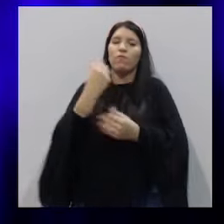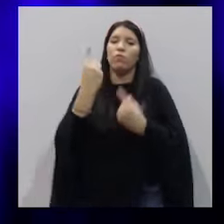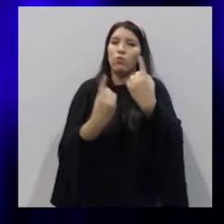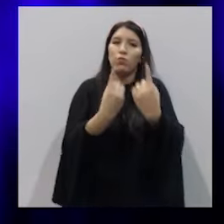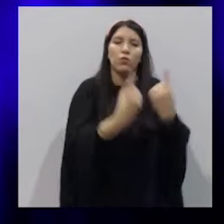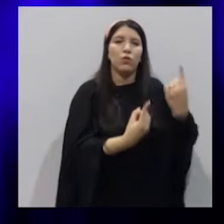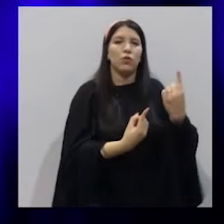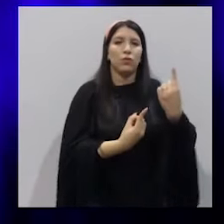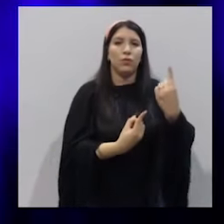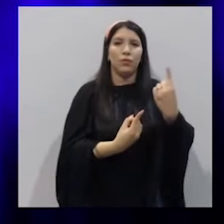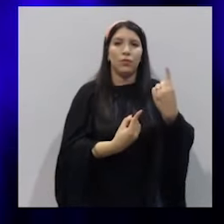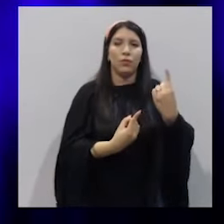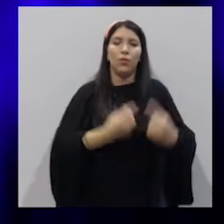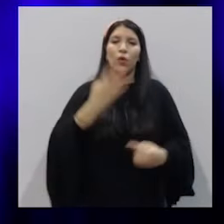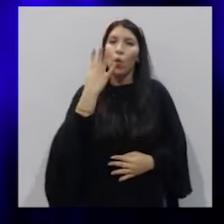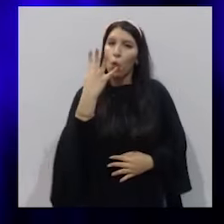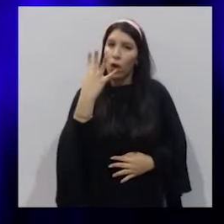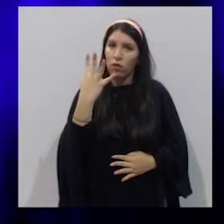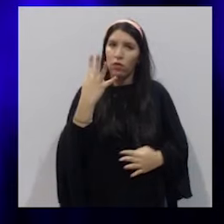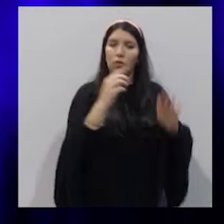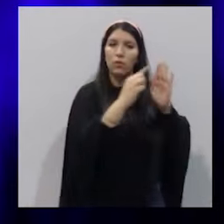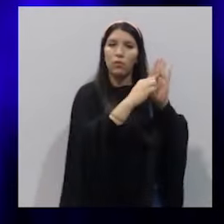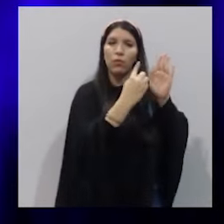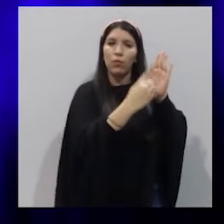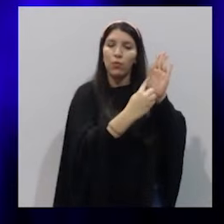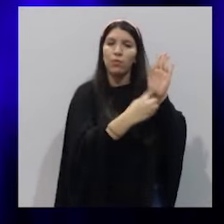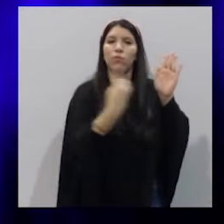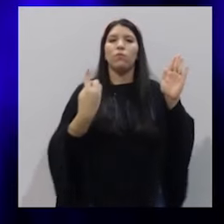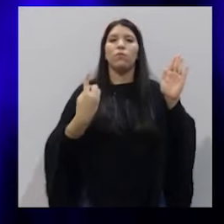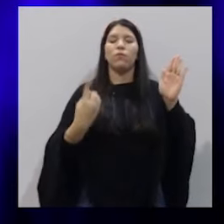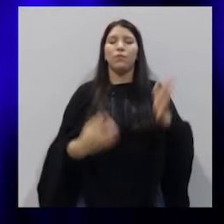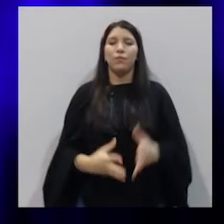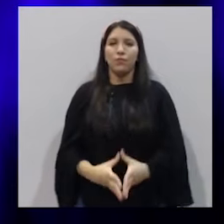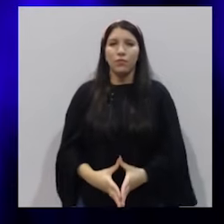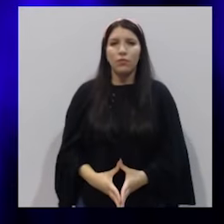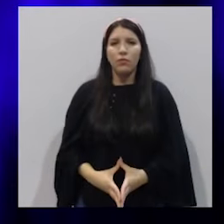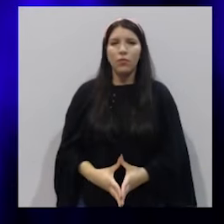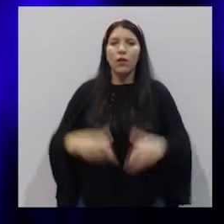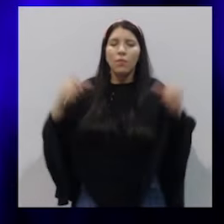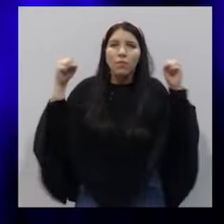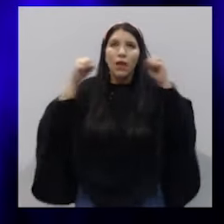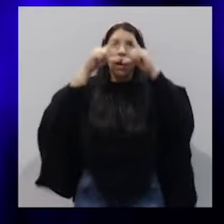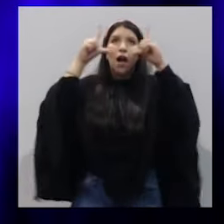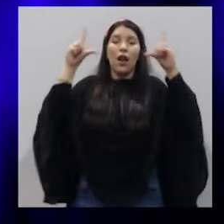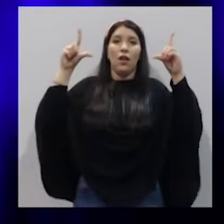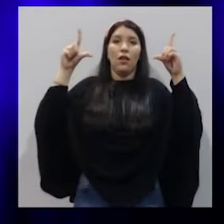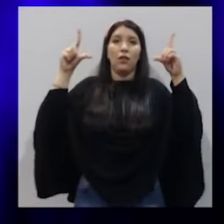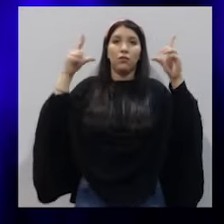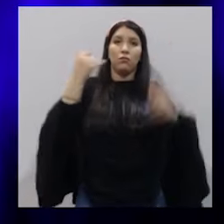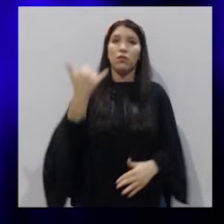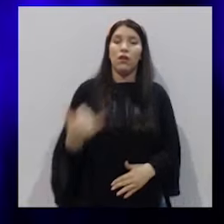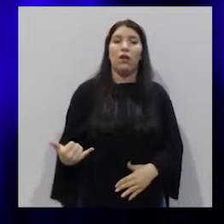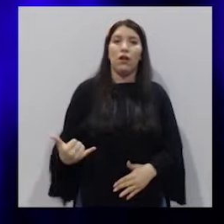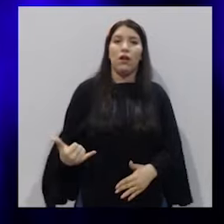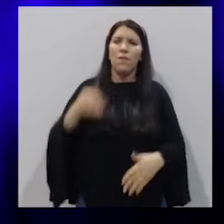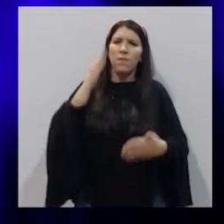alertas firmes valientes y fuertes pablo escribe esto en